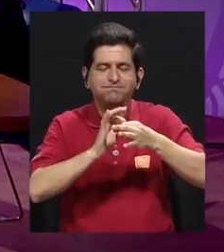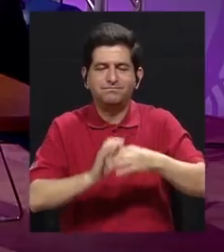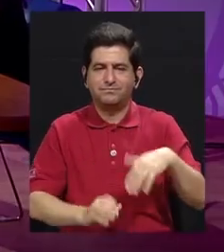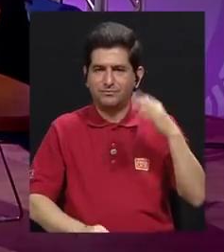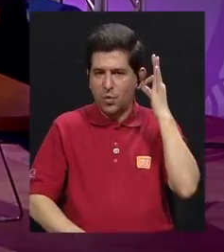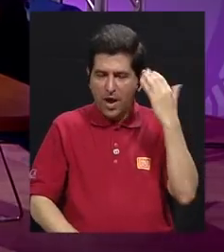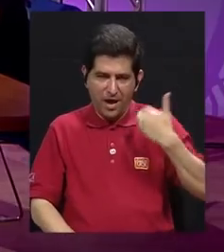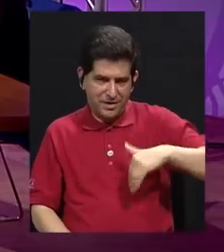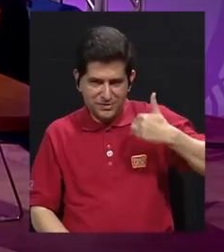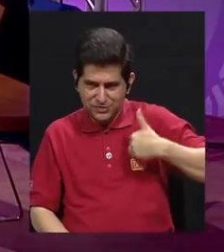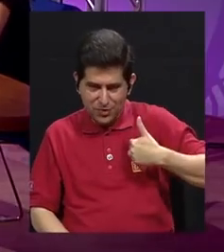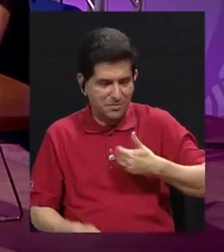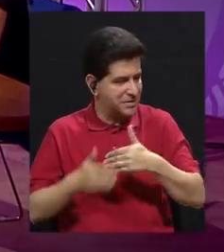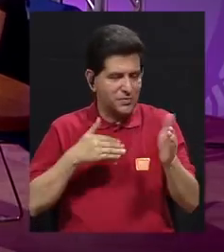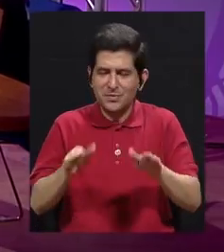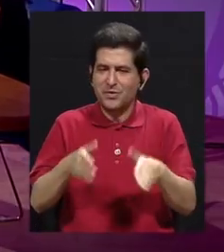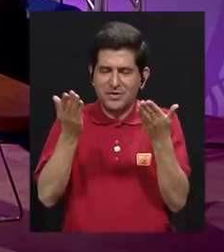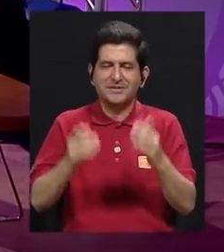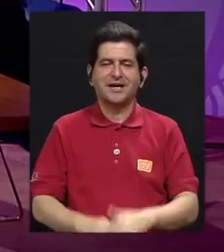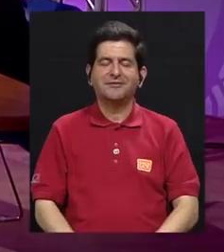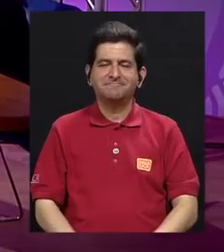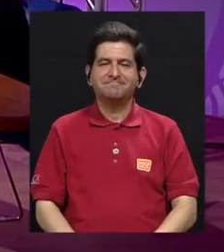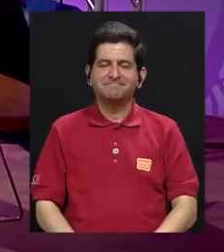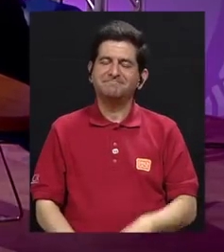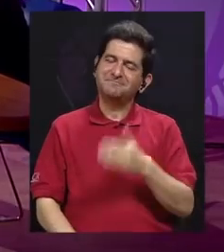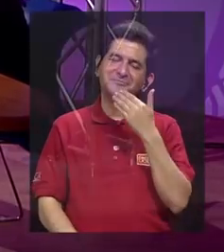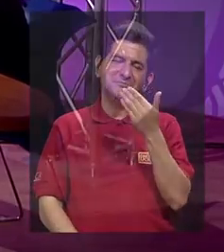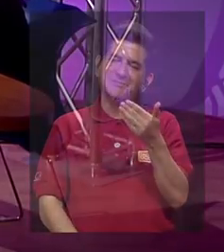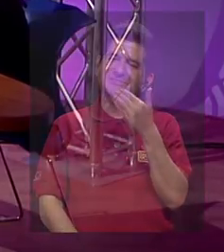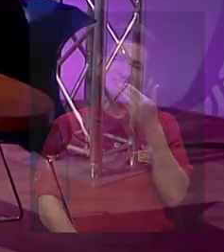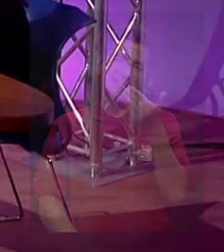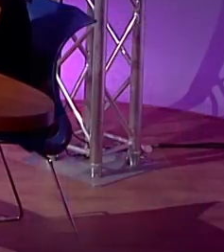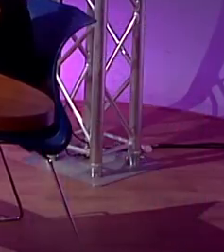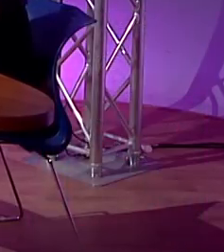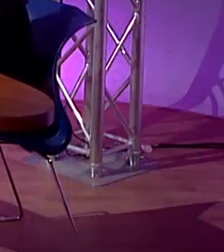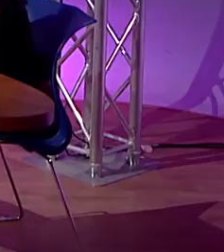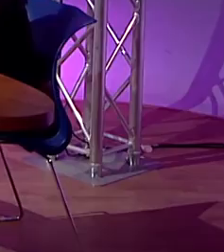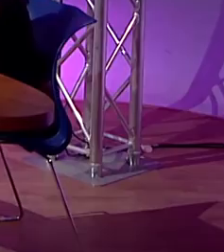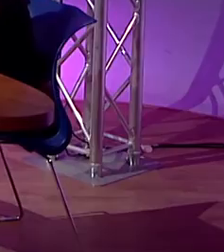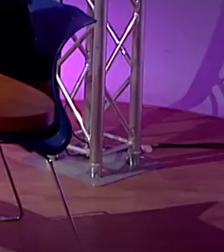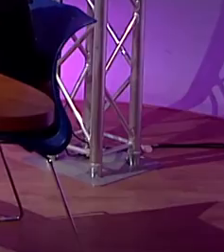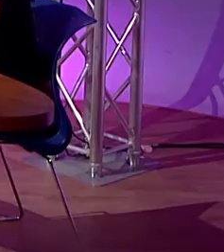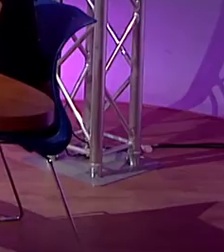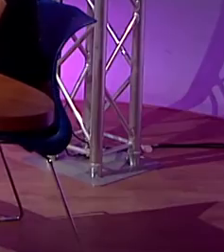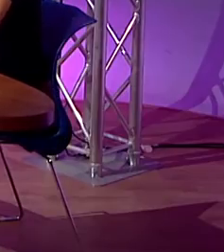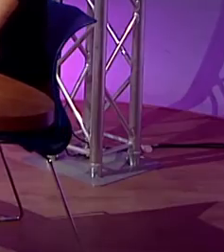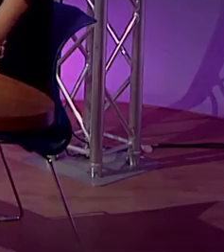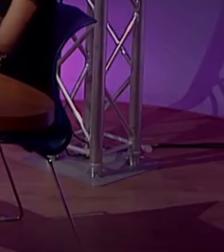trabajar juntos, juntas, juntes, como sea. Muchas ya, gracias, pues, Silvia. Gracias.